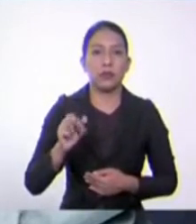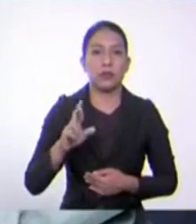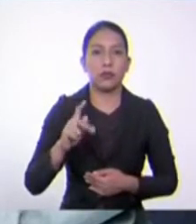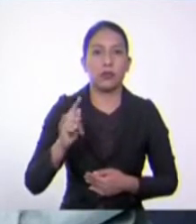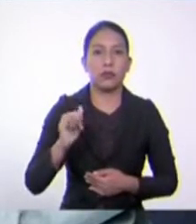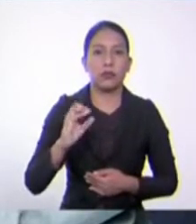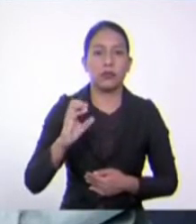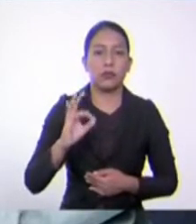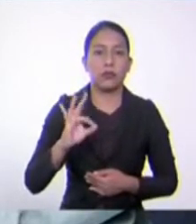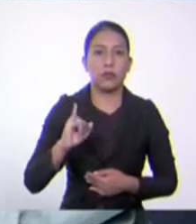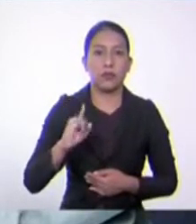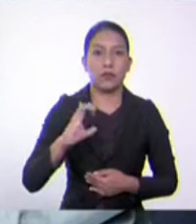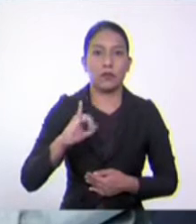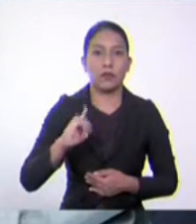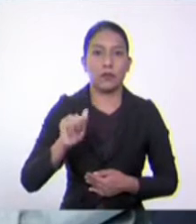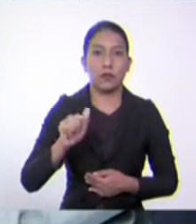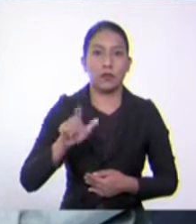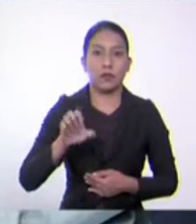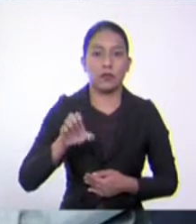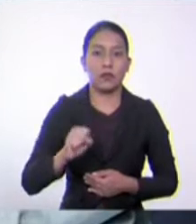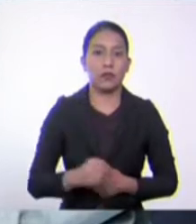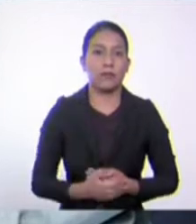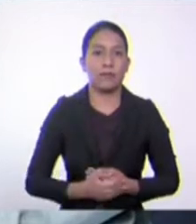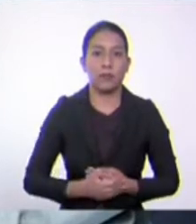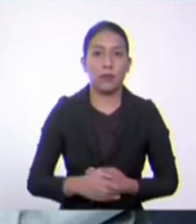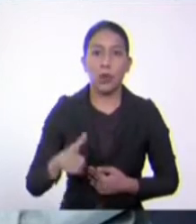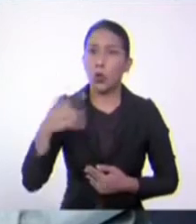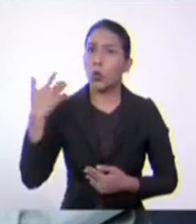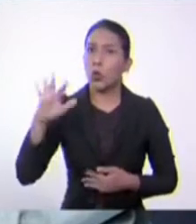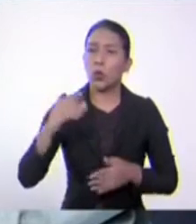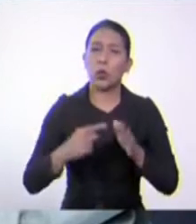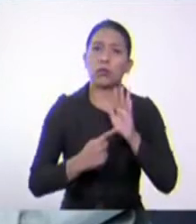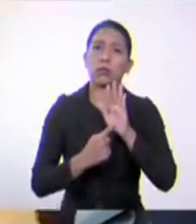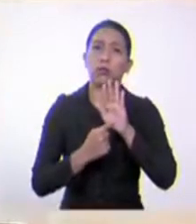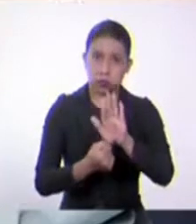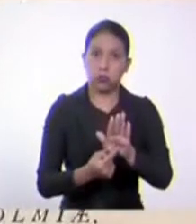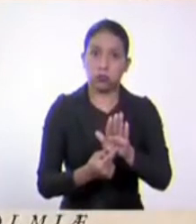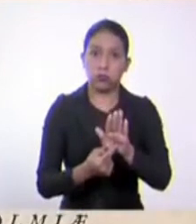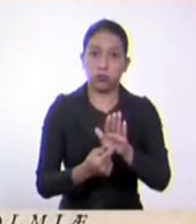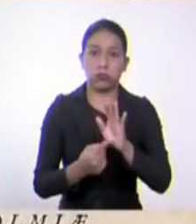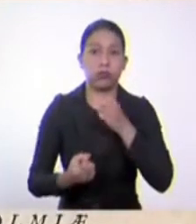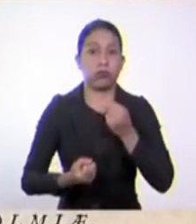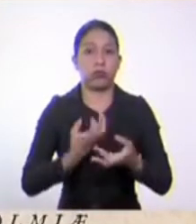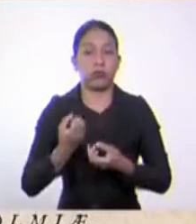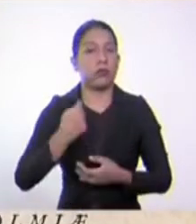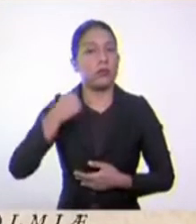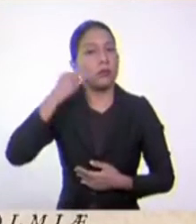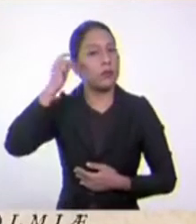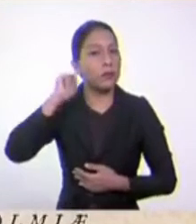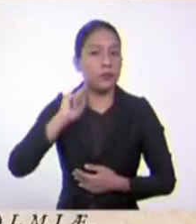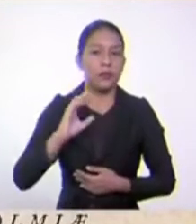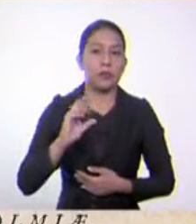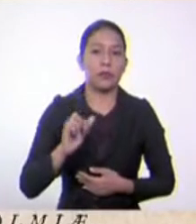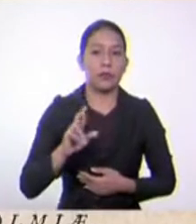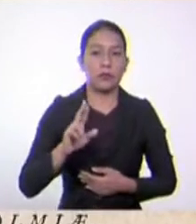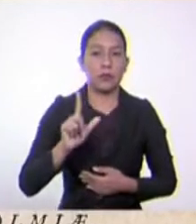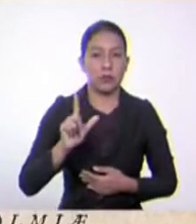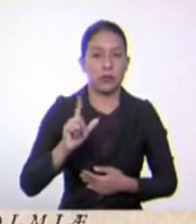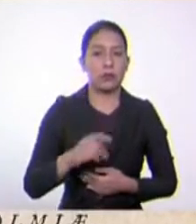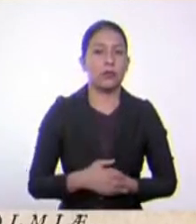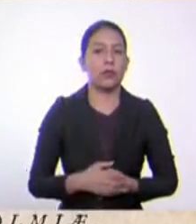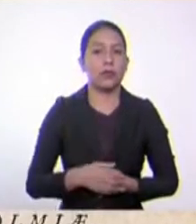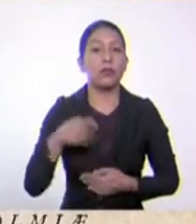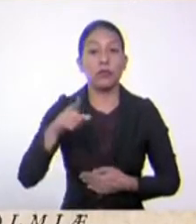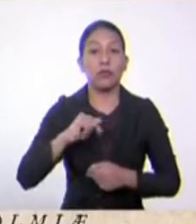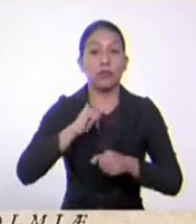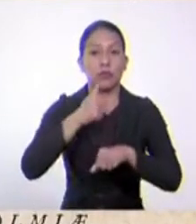clasificación, los que tuvieron una gran representación con la obra del científico Carl Linneo llamada